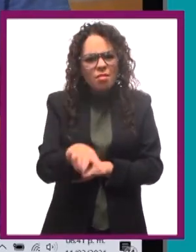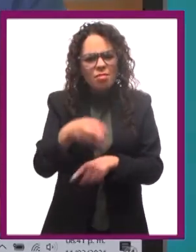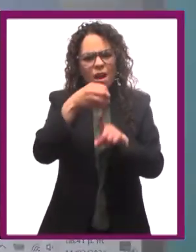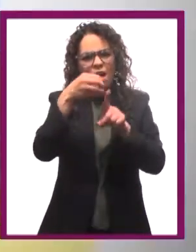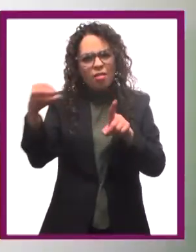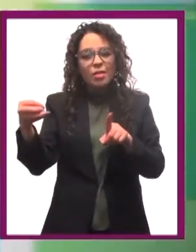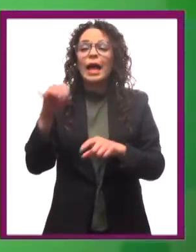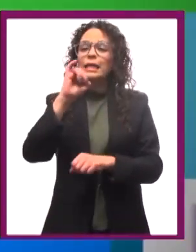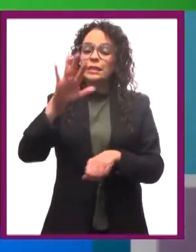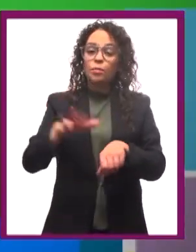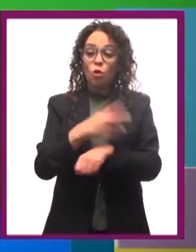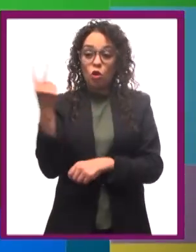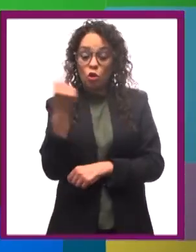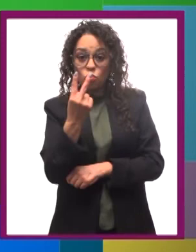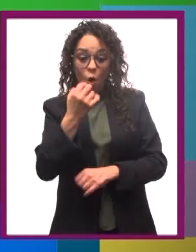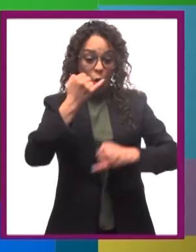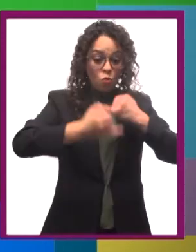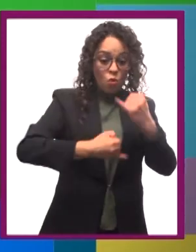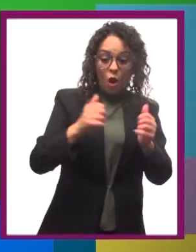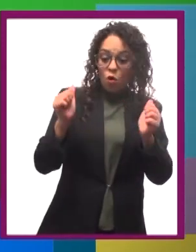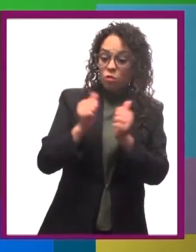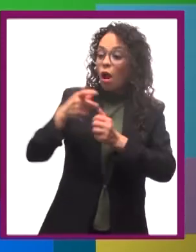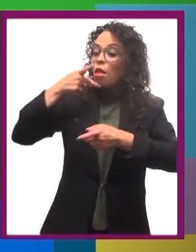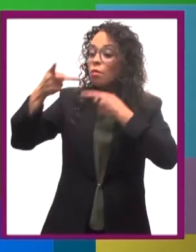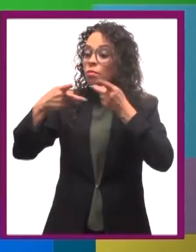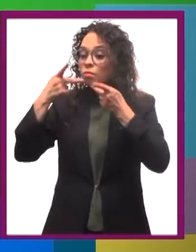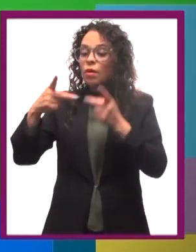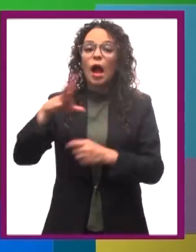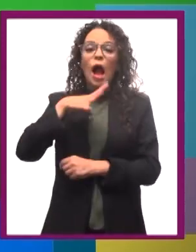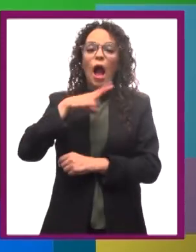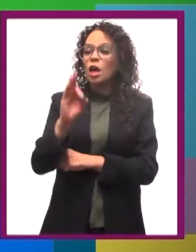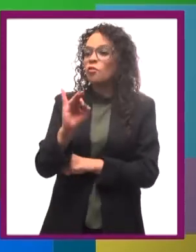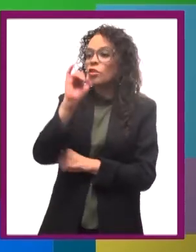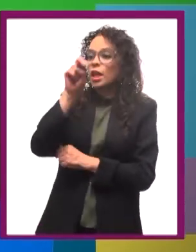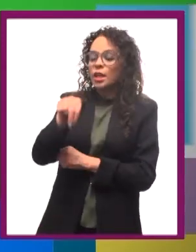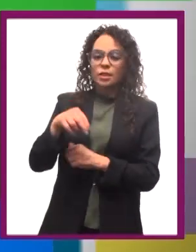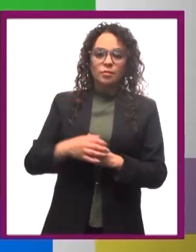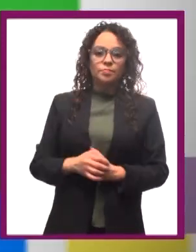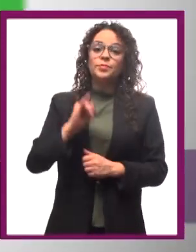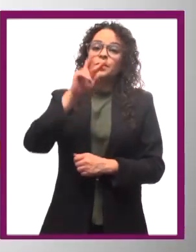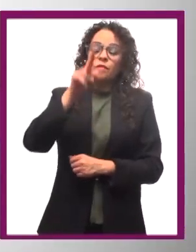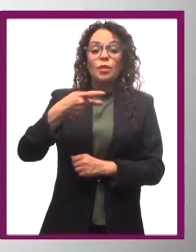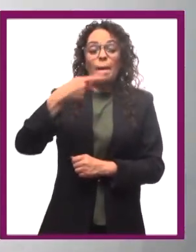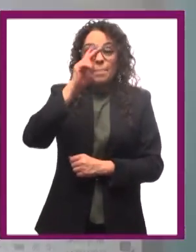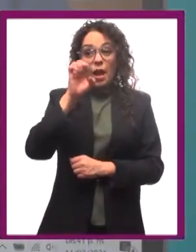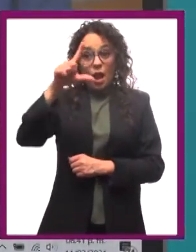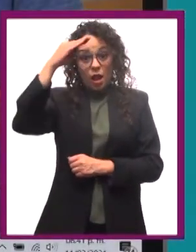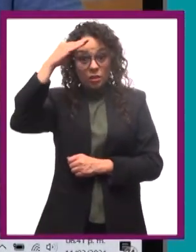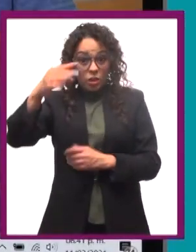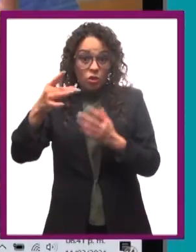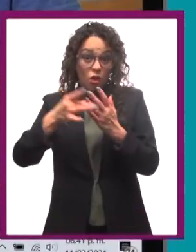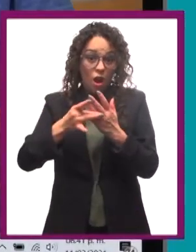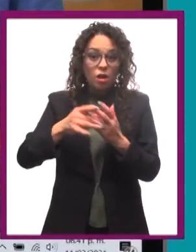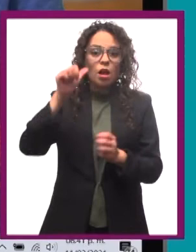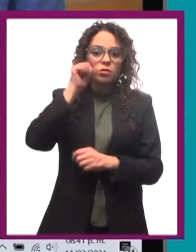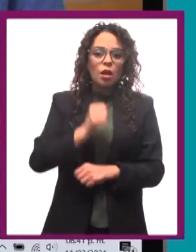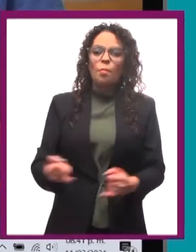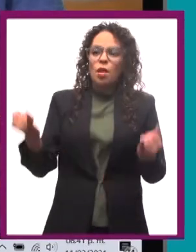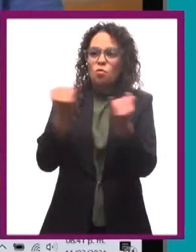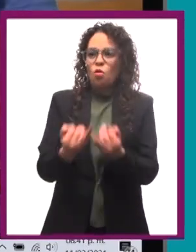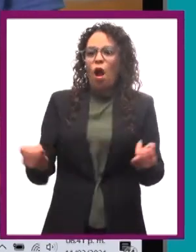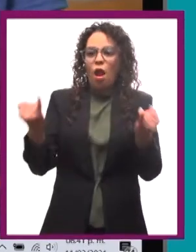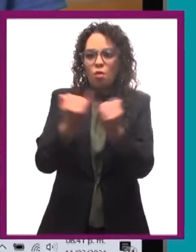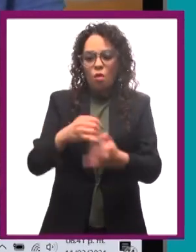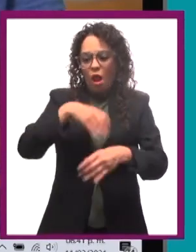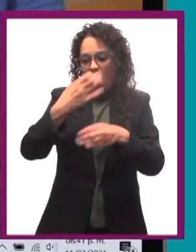Sí, porque ambos, juego y relato, tienen un final. Sí, pero si leo El Señor de los Anillos una y otra vez,